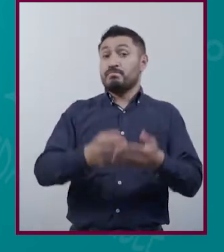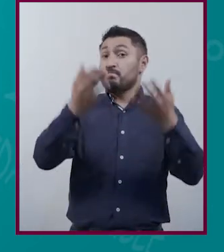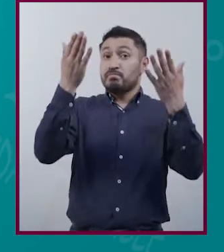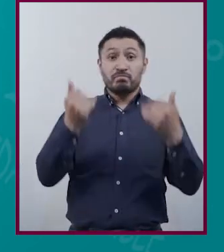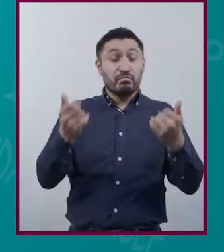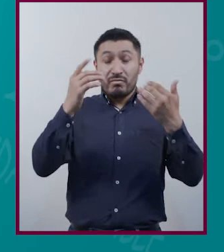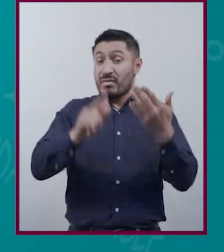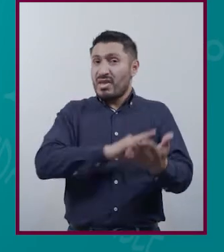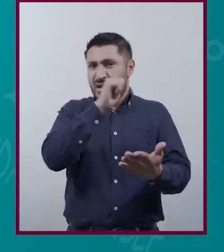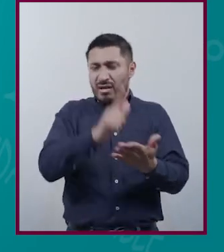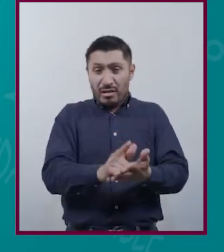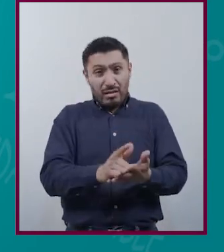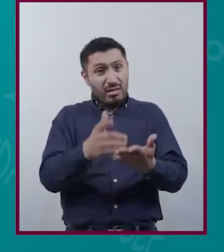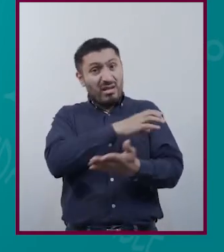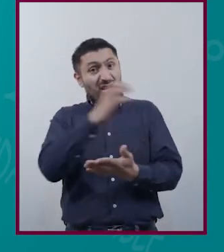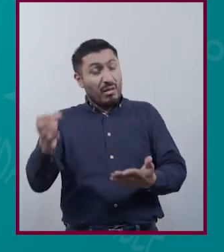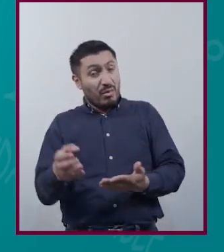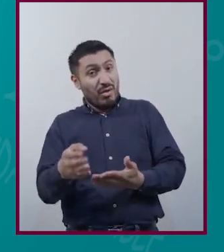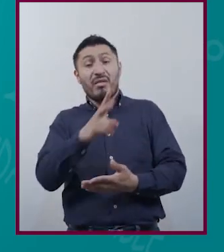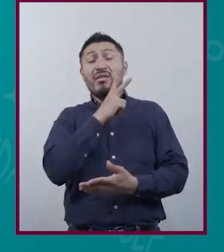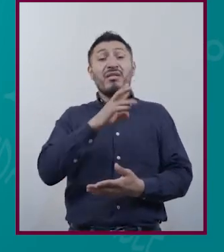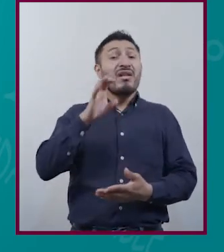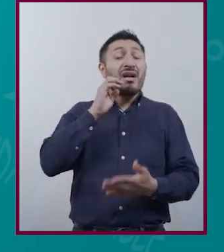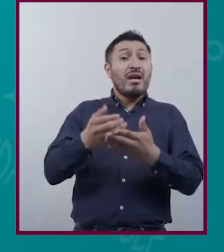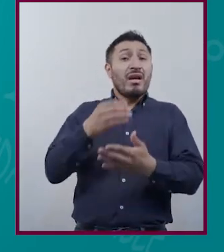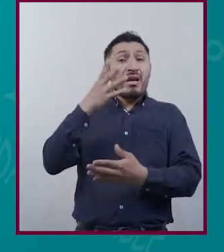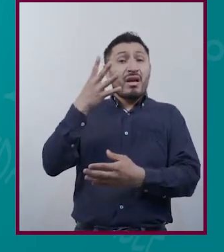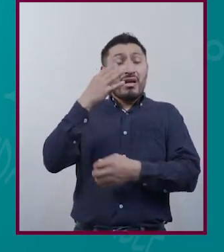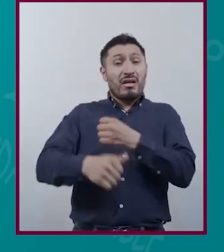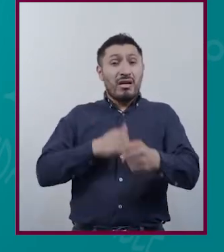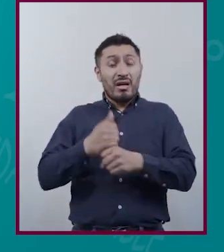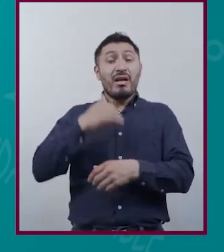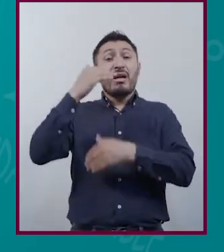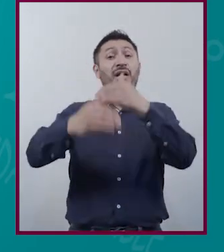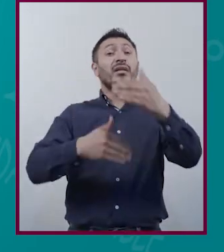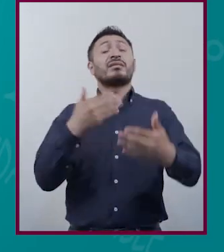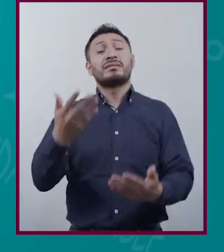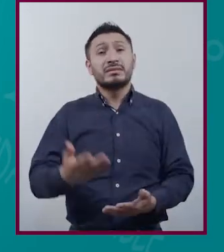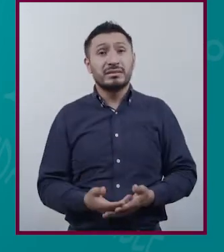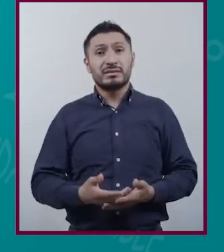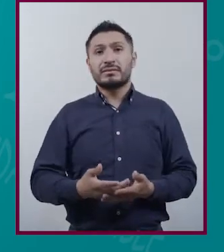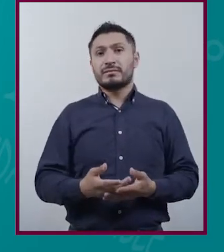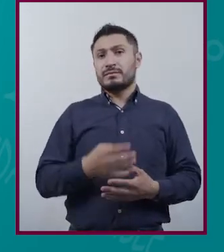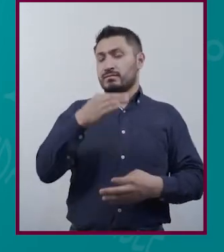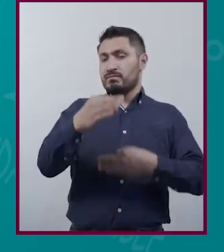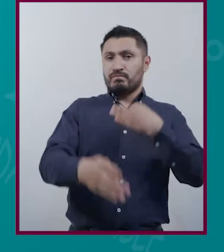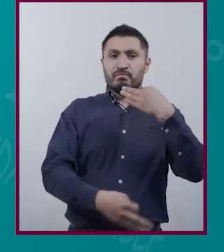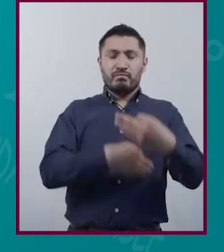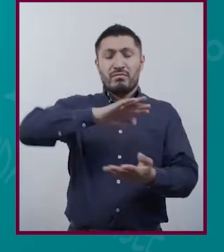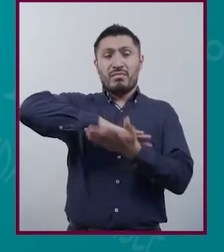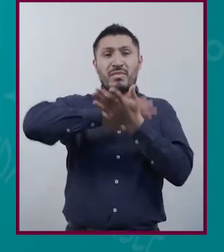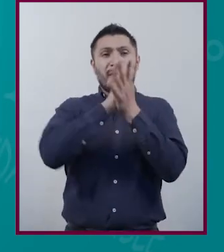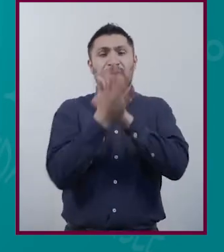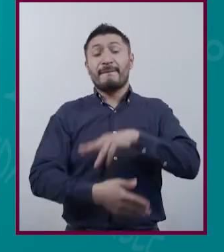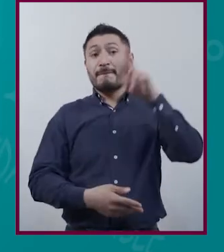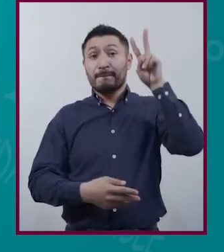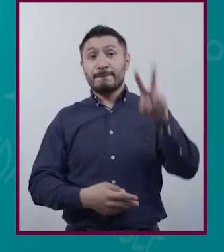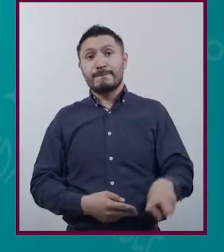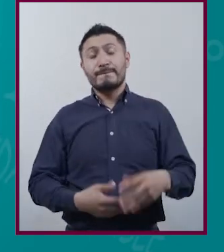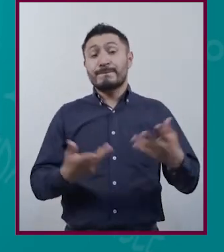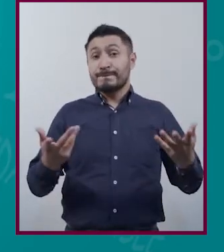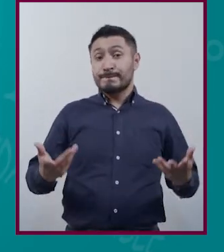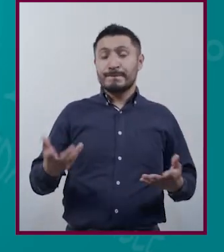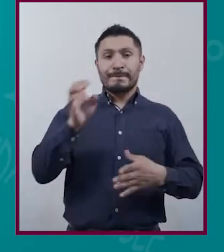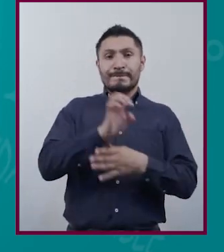una ley agraria Venustiano Carranza 4 años más tarde? Todo esto por fin se hacía realidad. Por lo tanto,